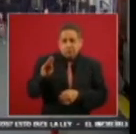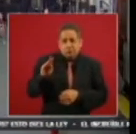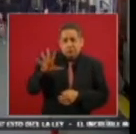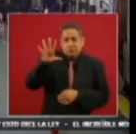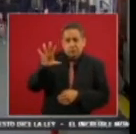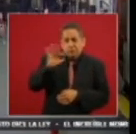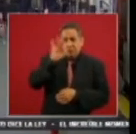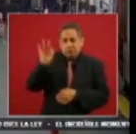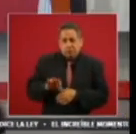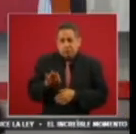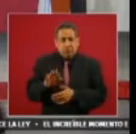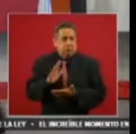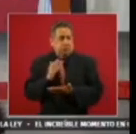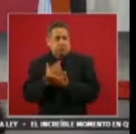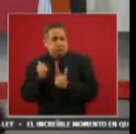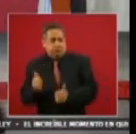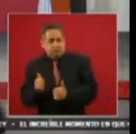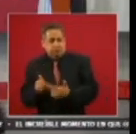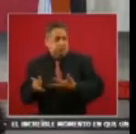de disminución.